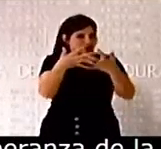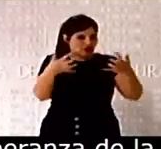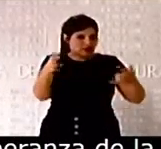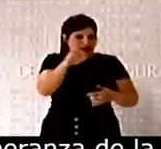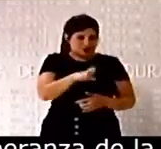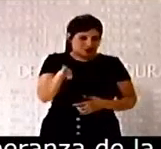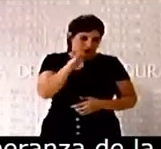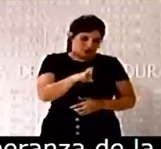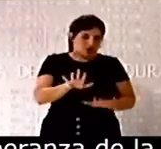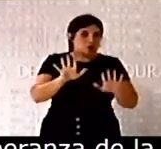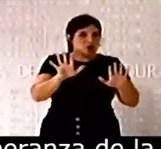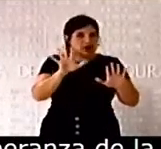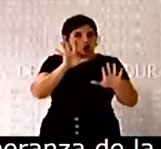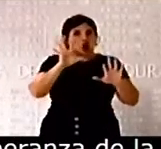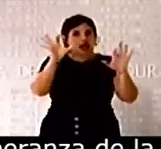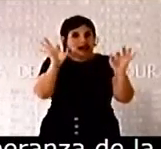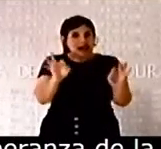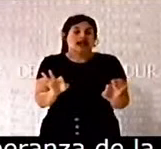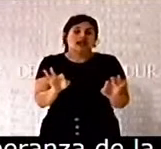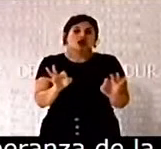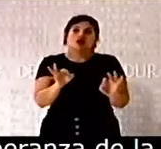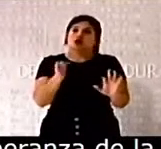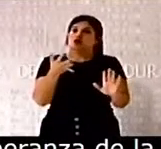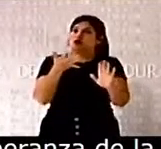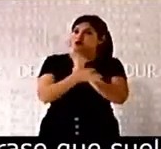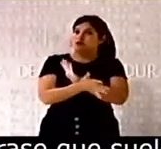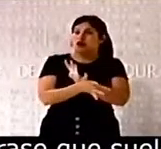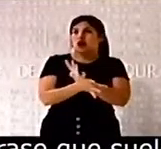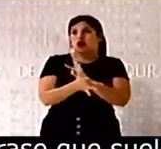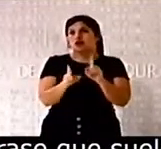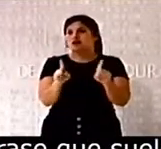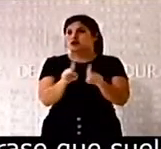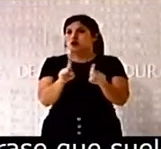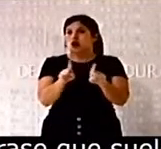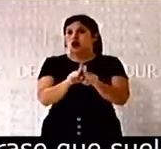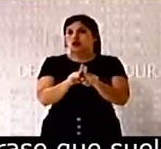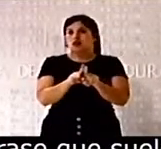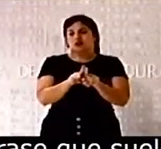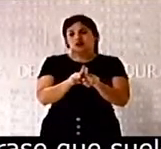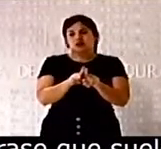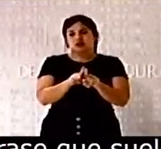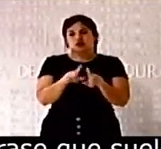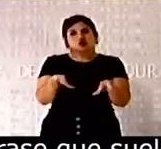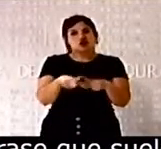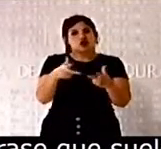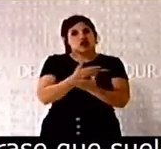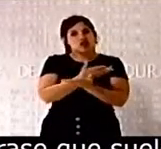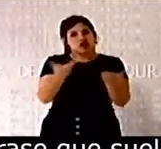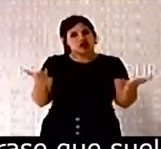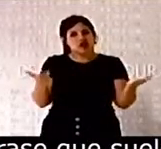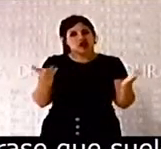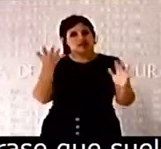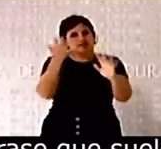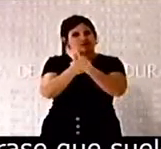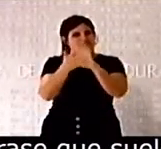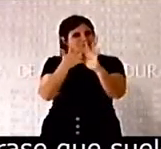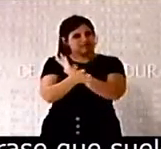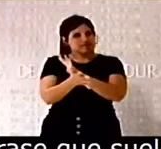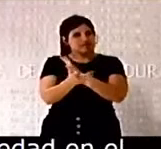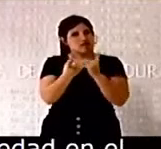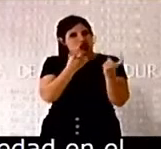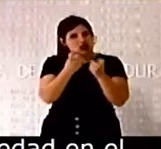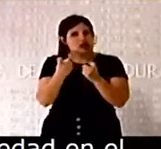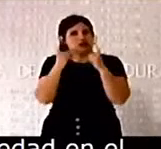creo que viene a poner en situación a la sociedad en el trabajo que tenemos que desarrollar. En